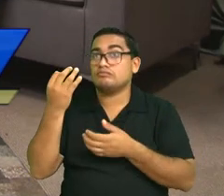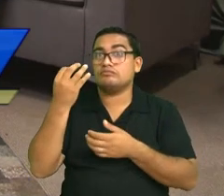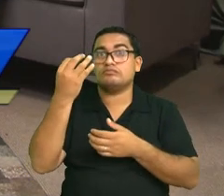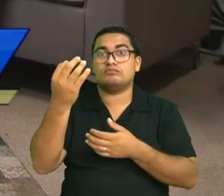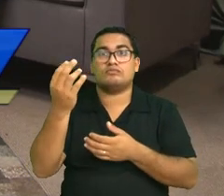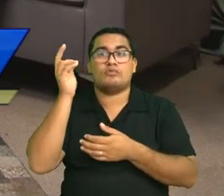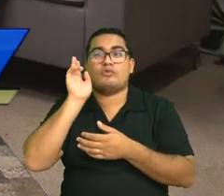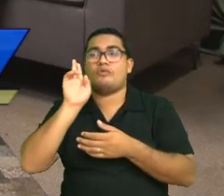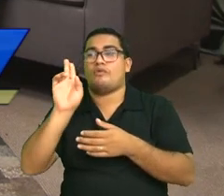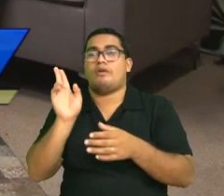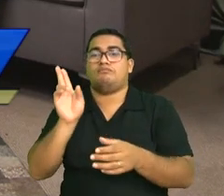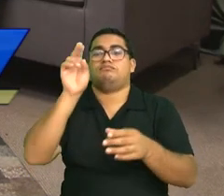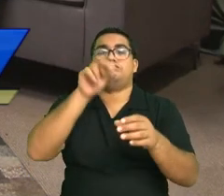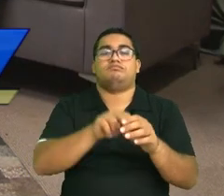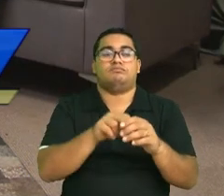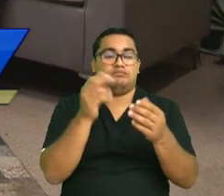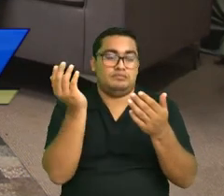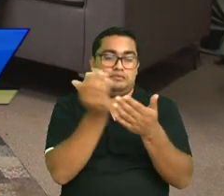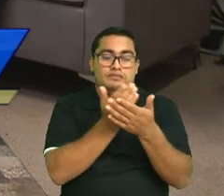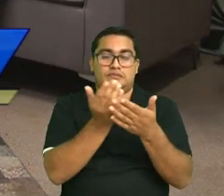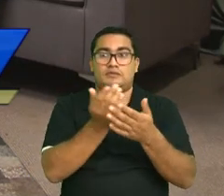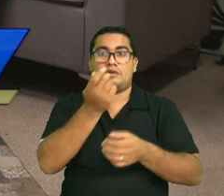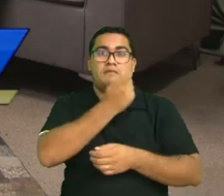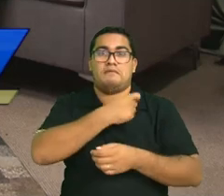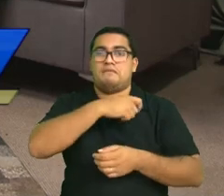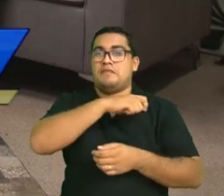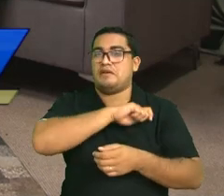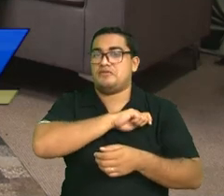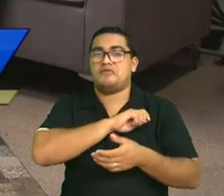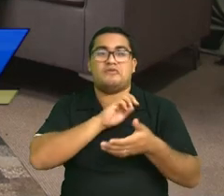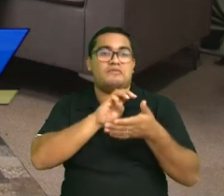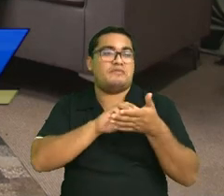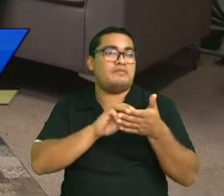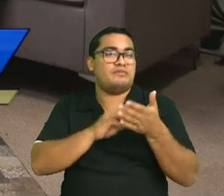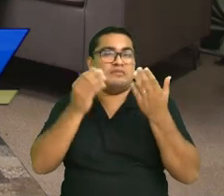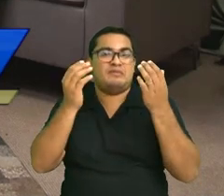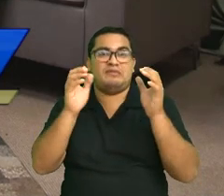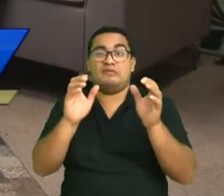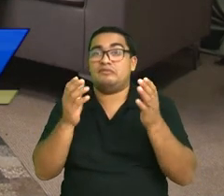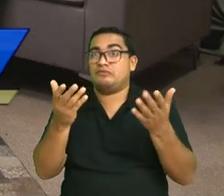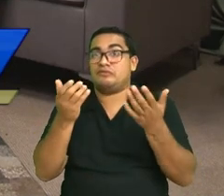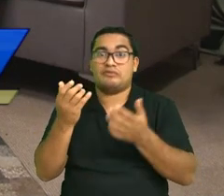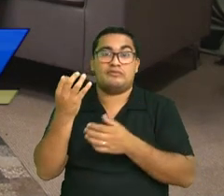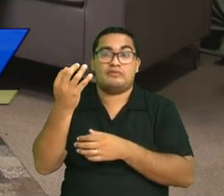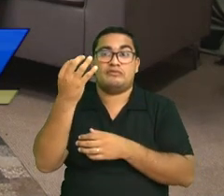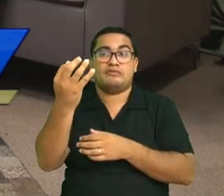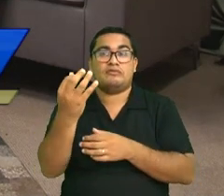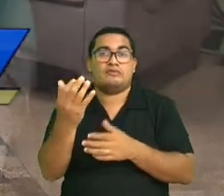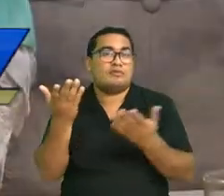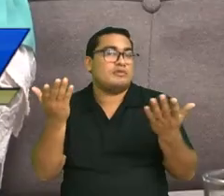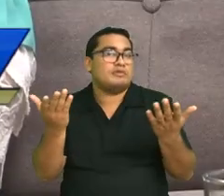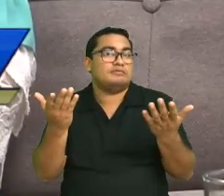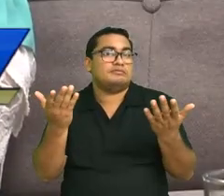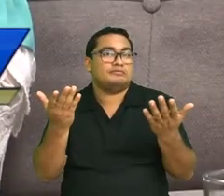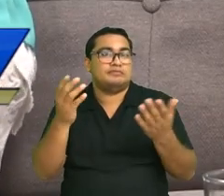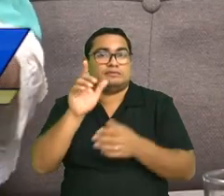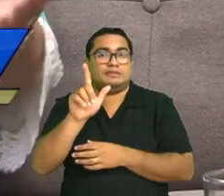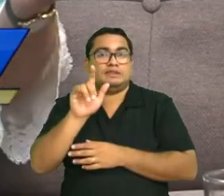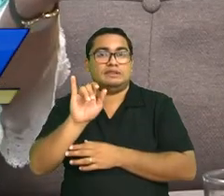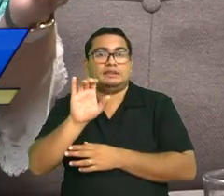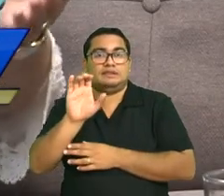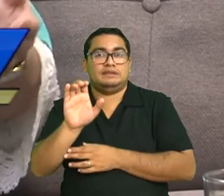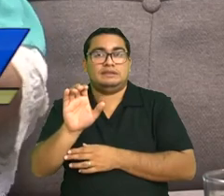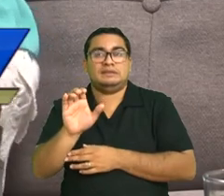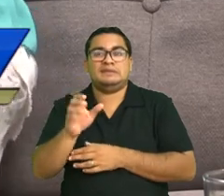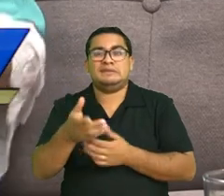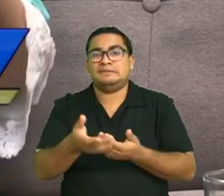muchos chavalos que ya egresan de la secundaria quieren ser profesionales y tienen claro, todo el derecho. Legítimo derecho. Me decía